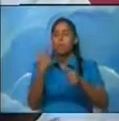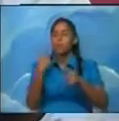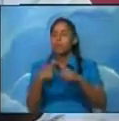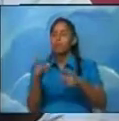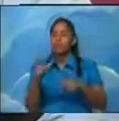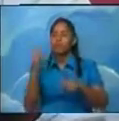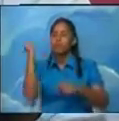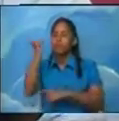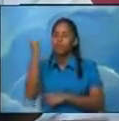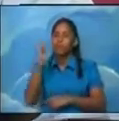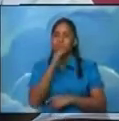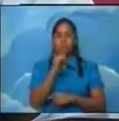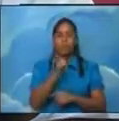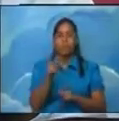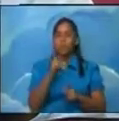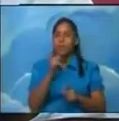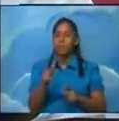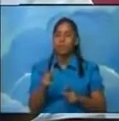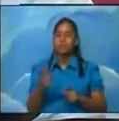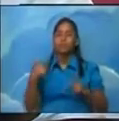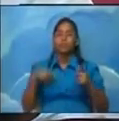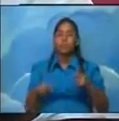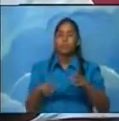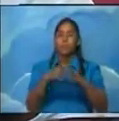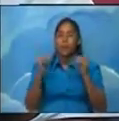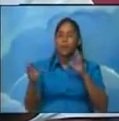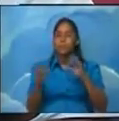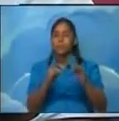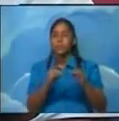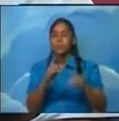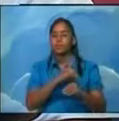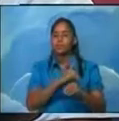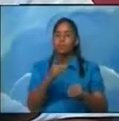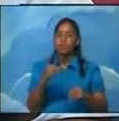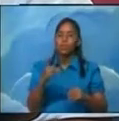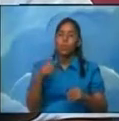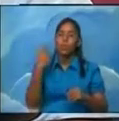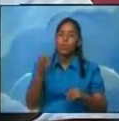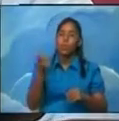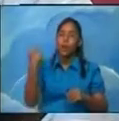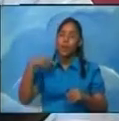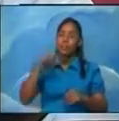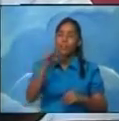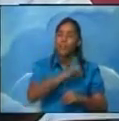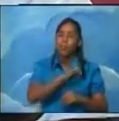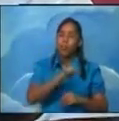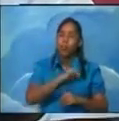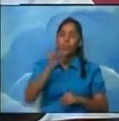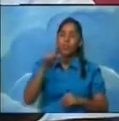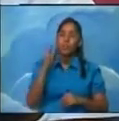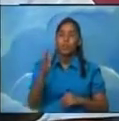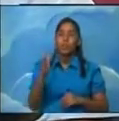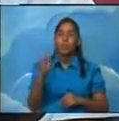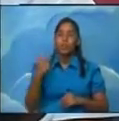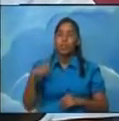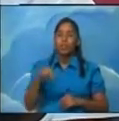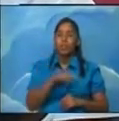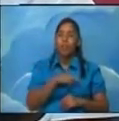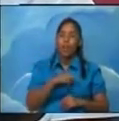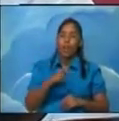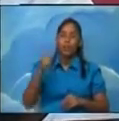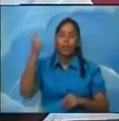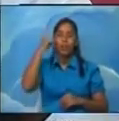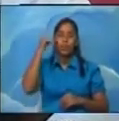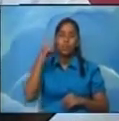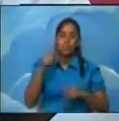dice, hermano, hay un proverbio que habla que el temor, cuando hay temor en Jehová, nuestros días